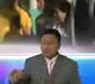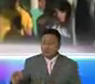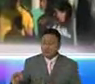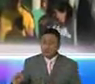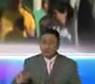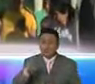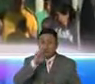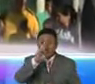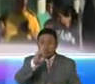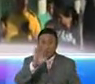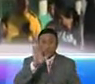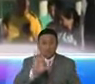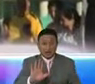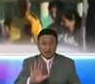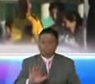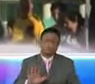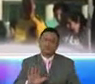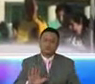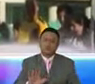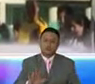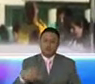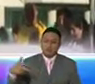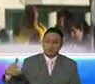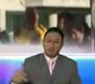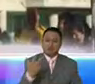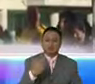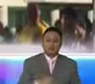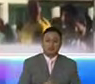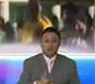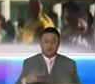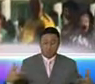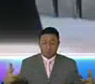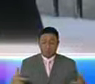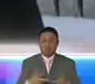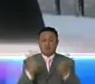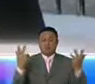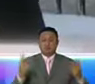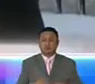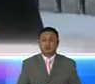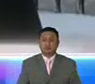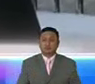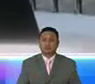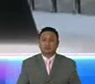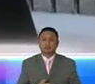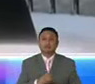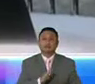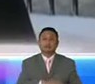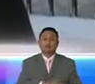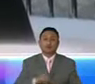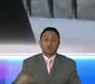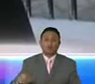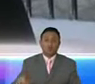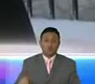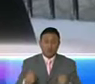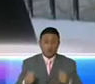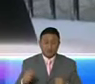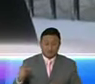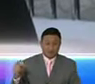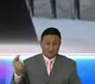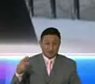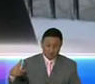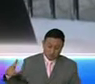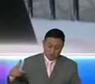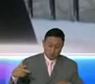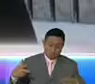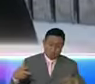respetó el disco pare que hay en el cruce, lo que ocasionó el incidente. Producto del caso, la velocidad del carro se da una vuelta de campana, lo que le van a hacer y